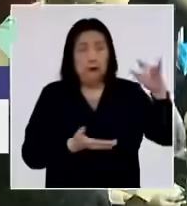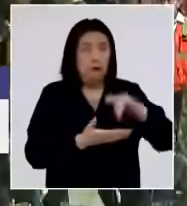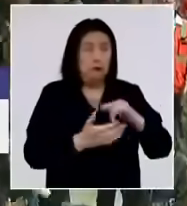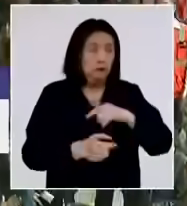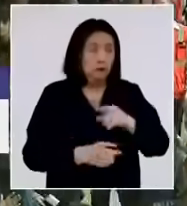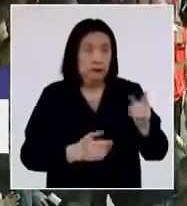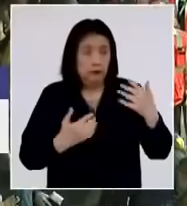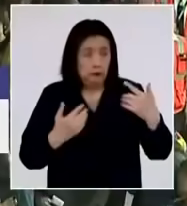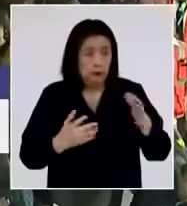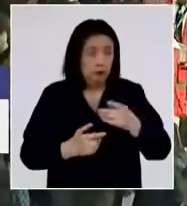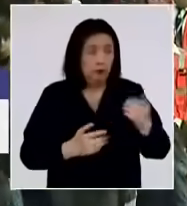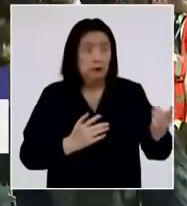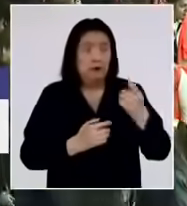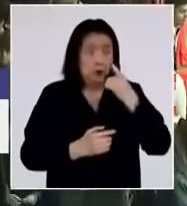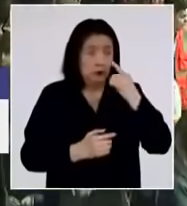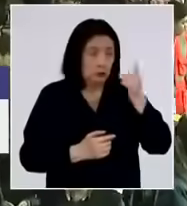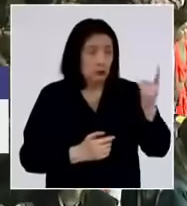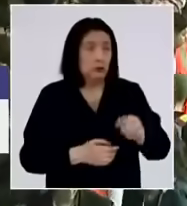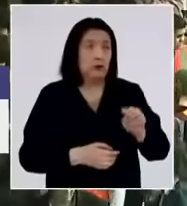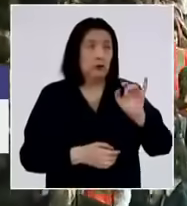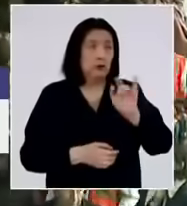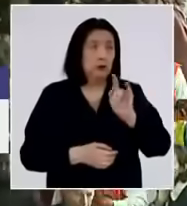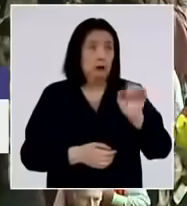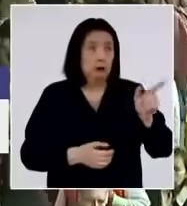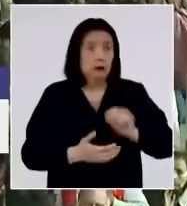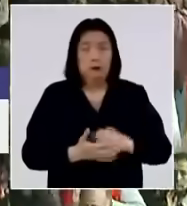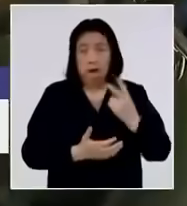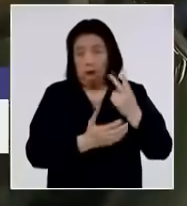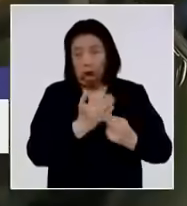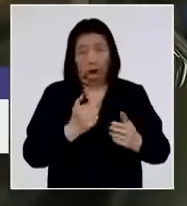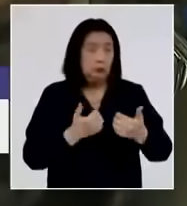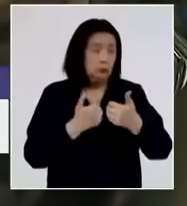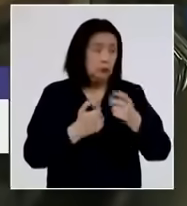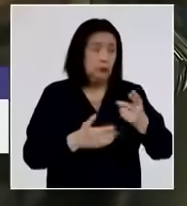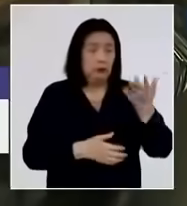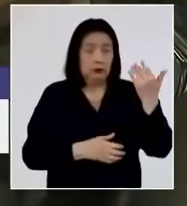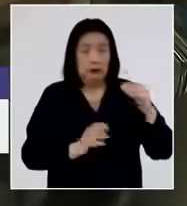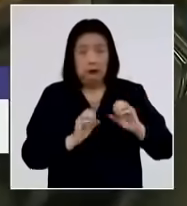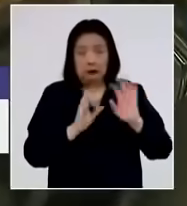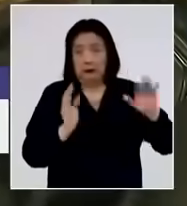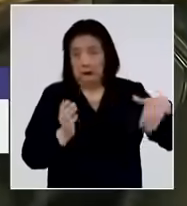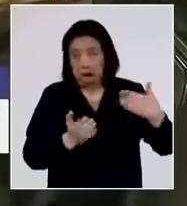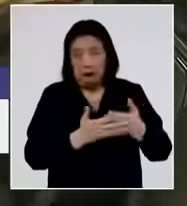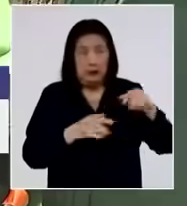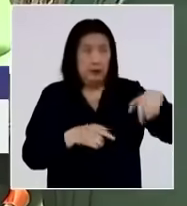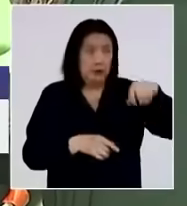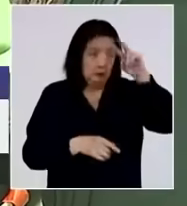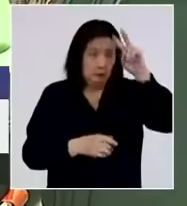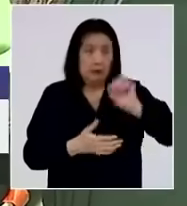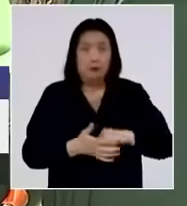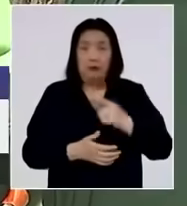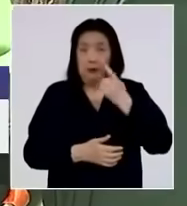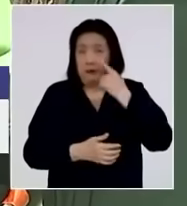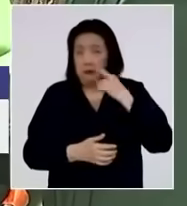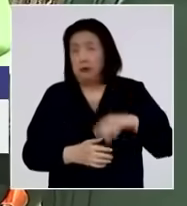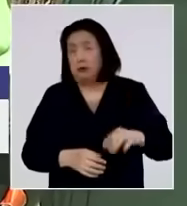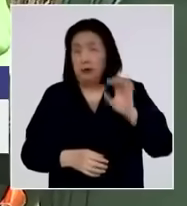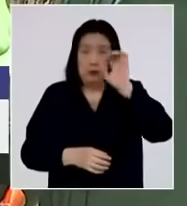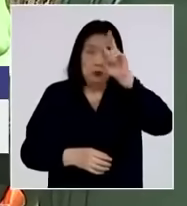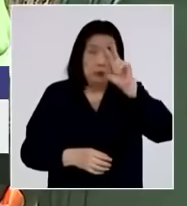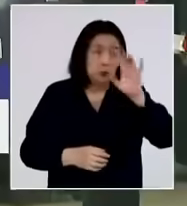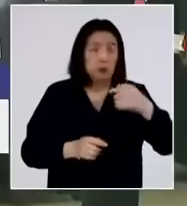así como nosotros hemos conocido a Martín y a Belén, una pareja de enamorados que desde hace días habían llegado aquí a Perú para conocer Cusco,